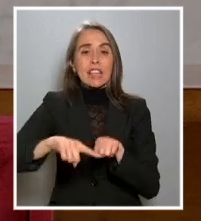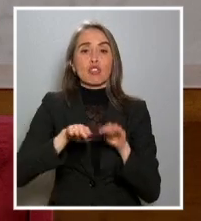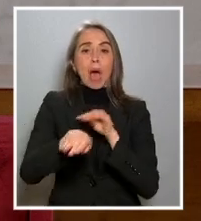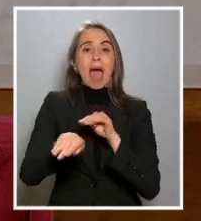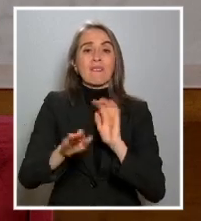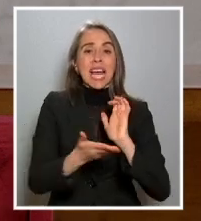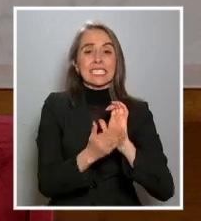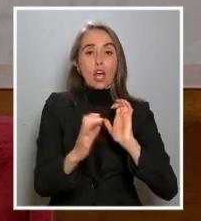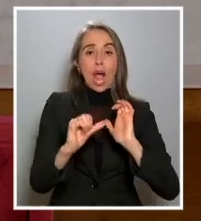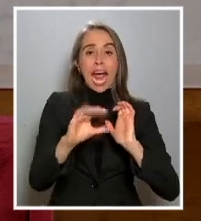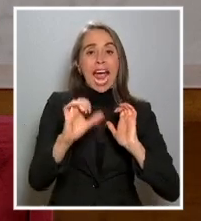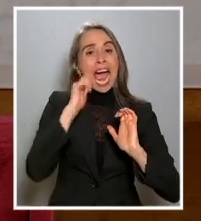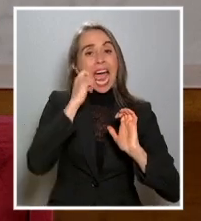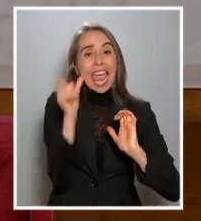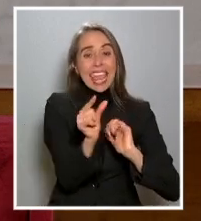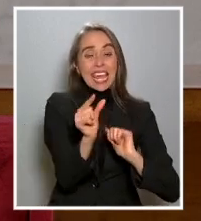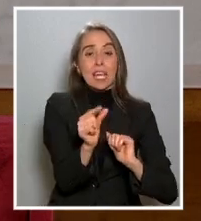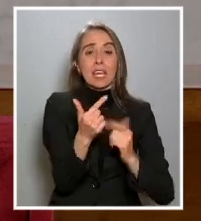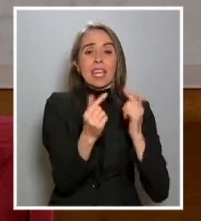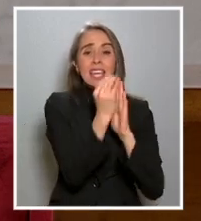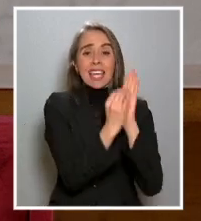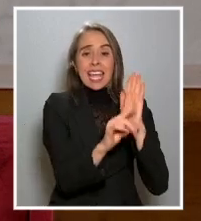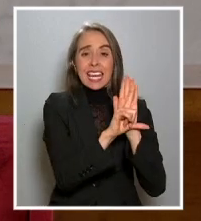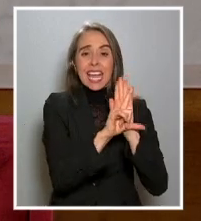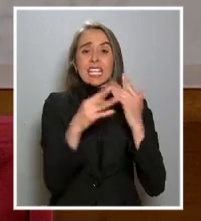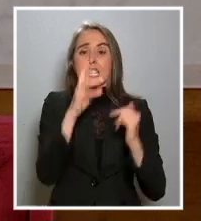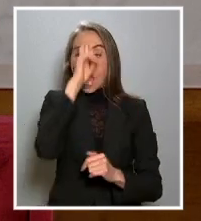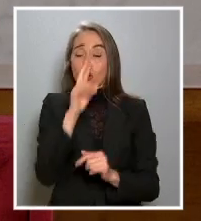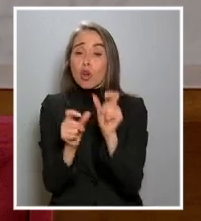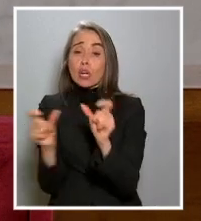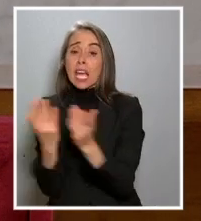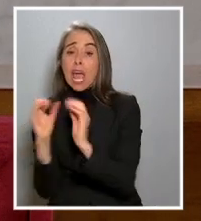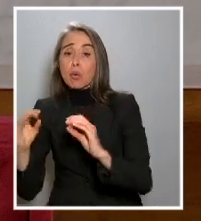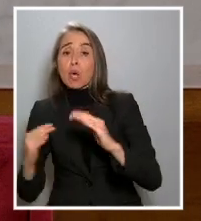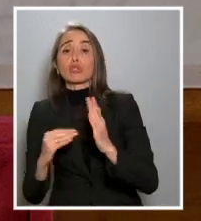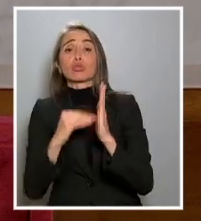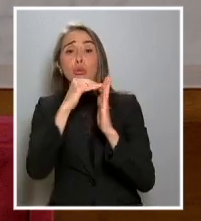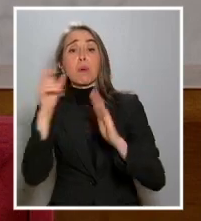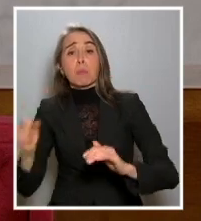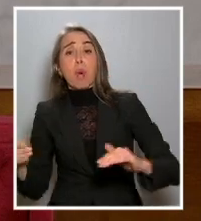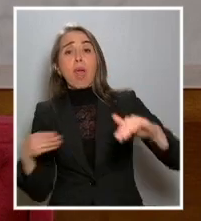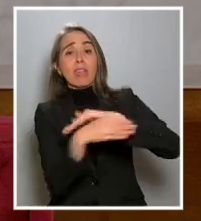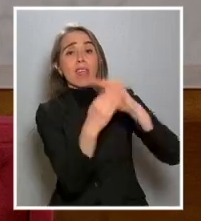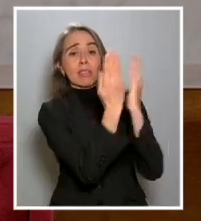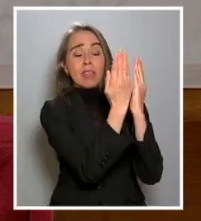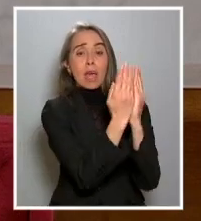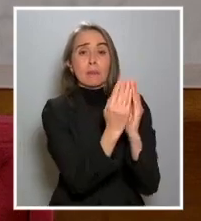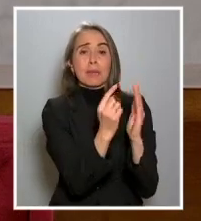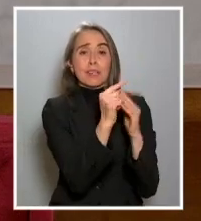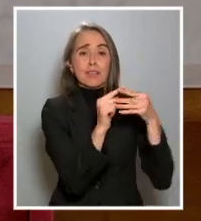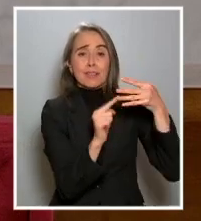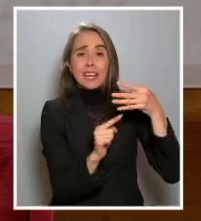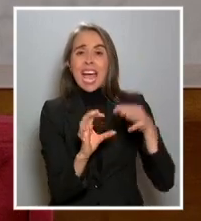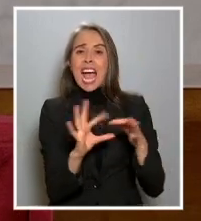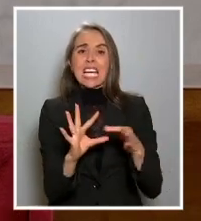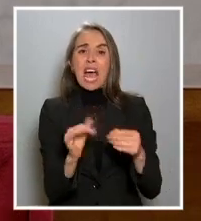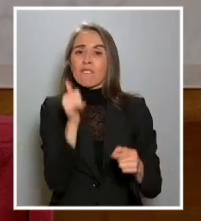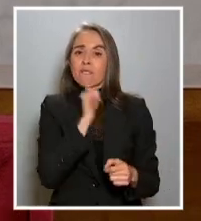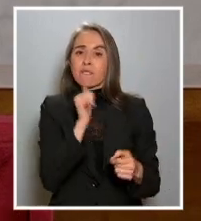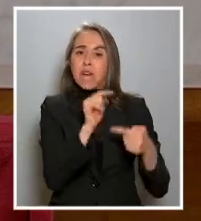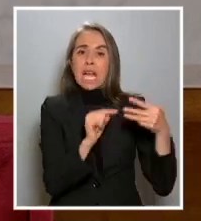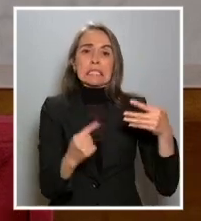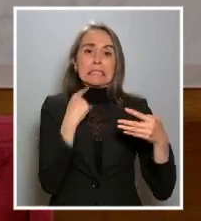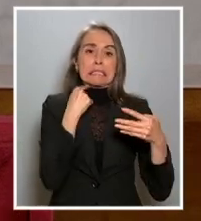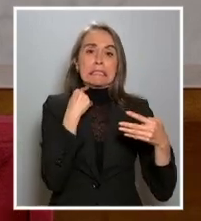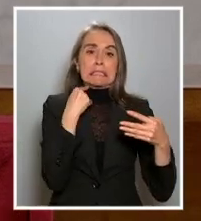Estado ha sido una política que cumplió un rol en el acceso a la educación superior en las últimas décadas, pero que adolecía de graves falencias. Por